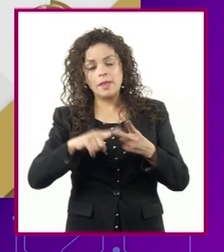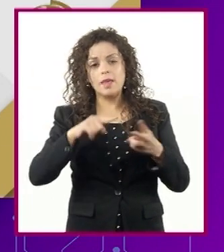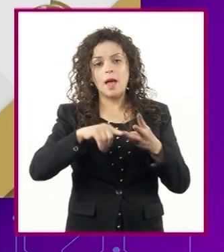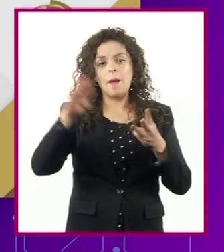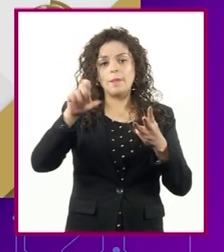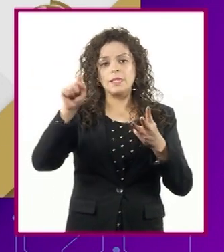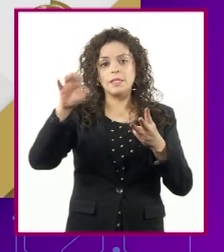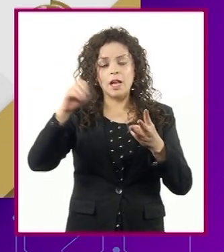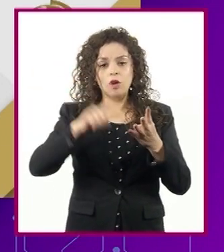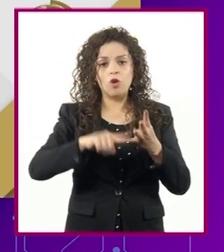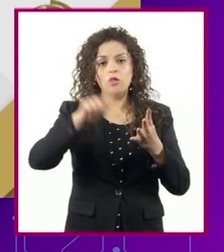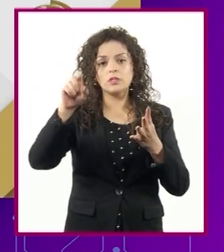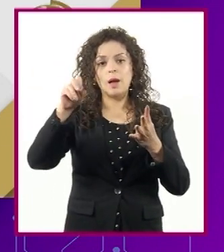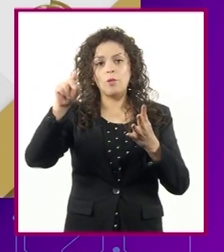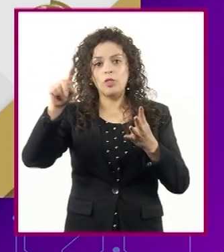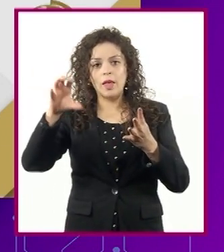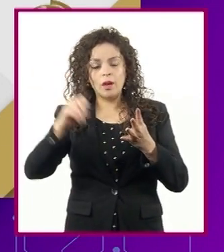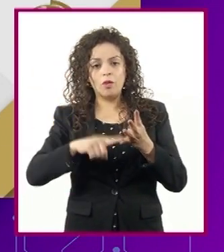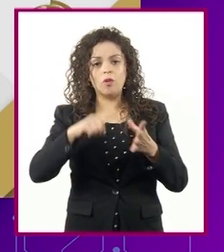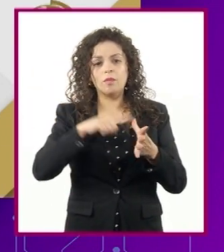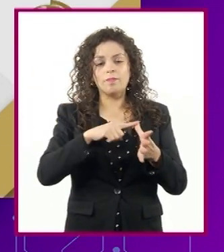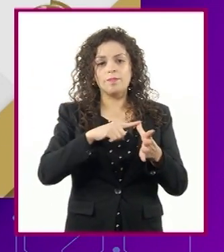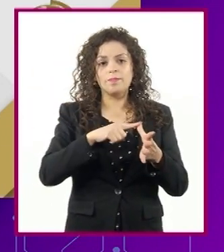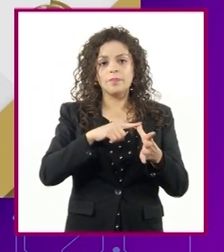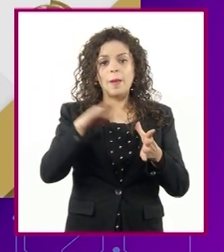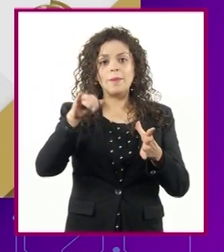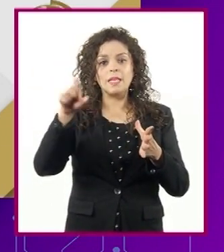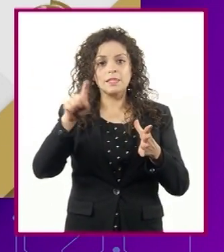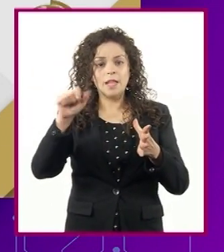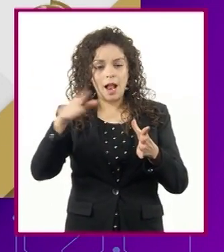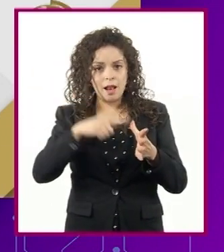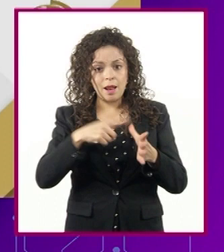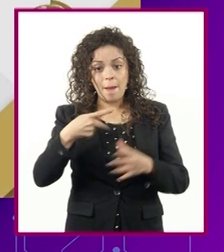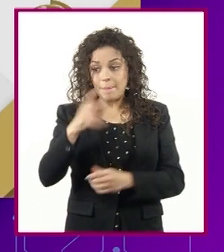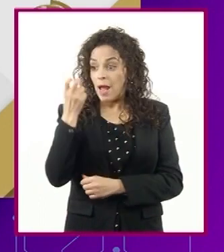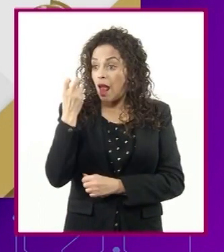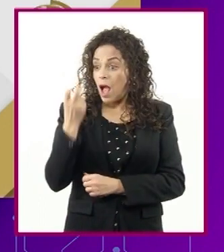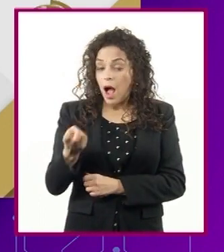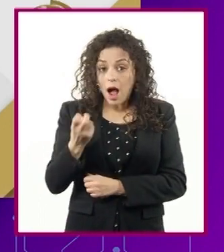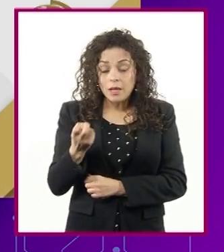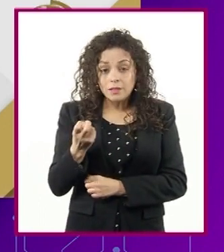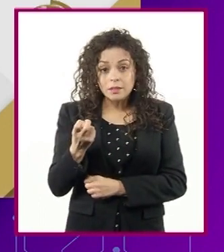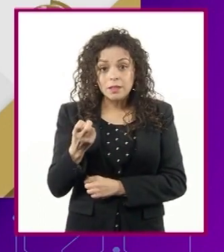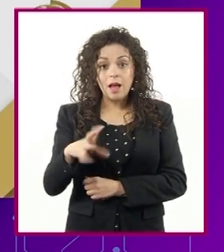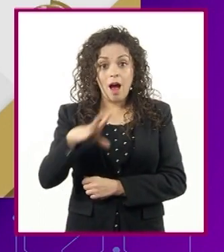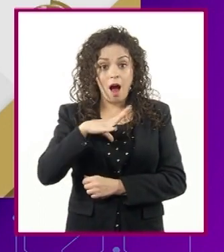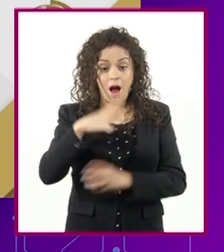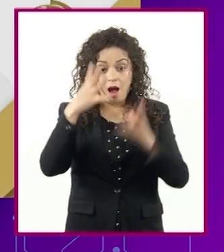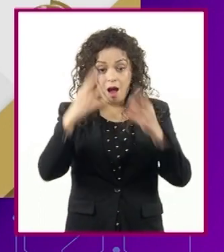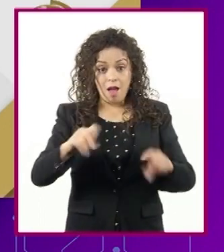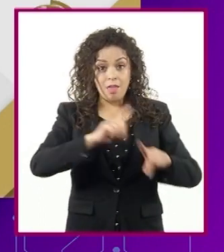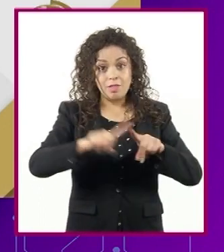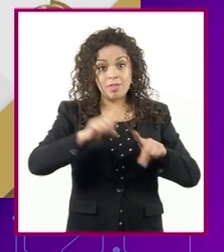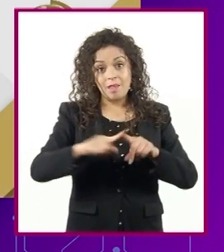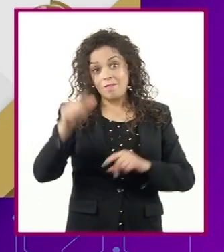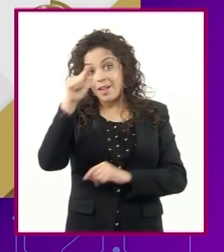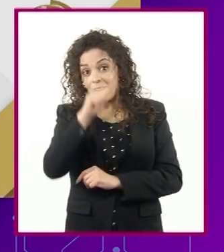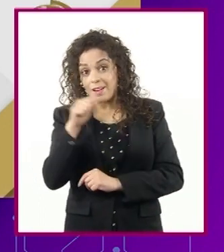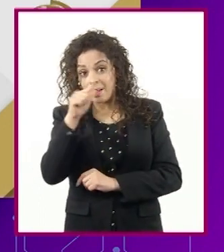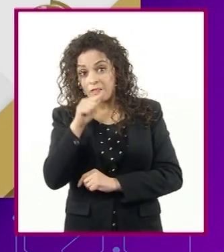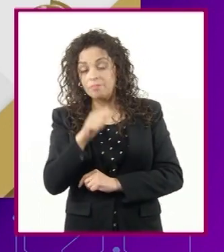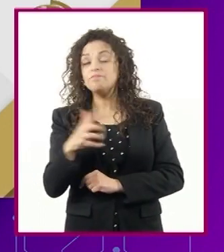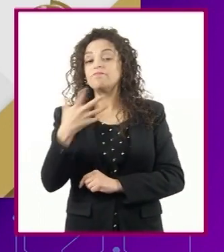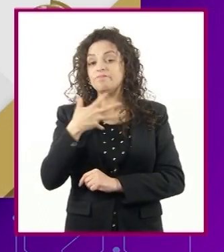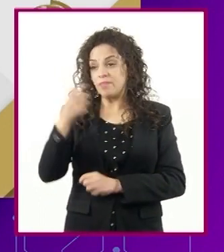mixteco, zapoteco. Sin embargo, dentro de esta riqueza lingüística, también hay lenguas que están en peligro